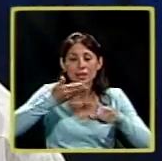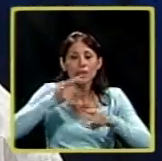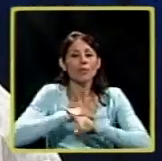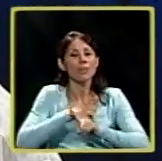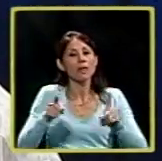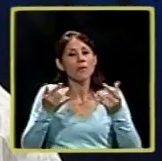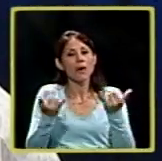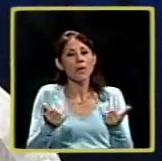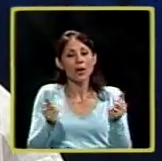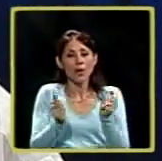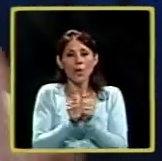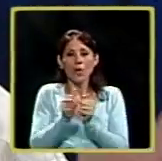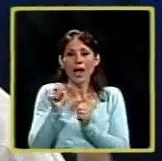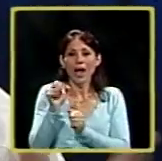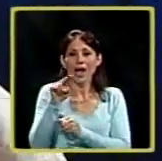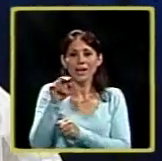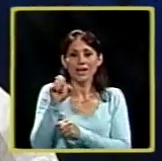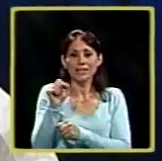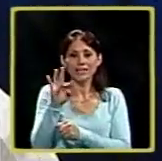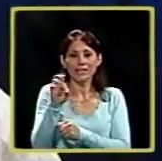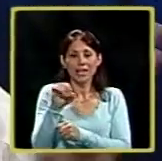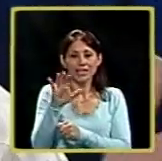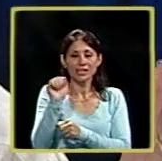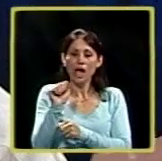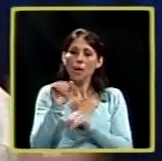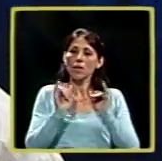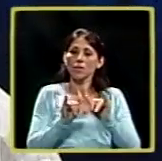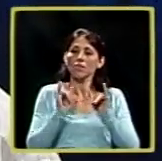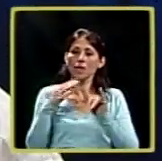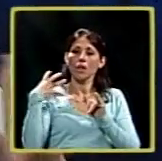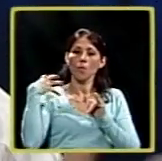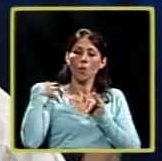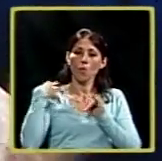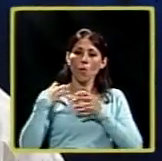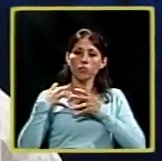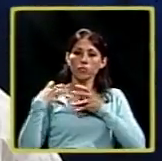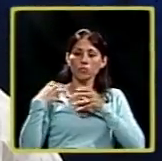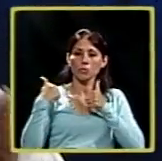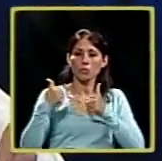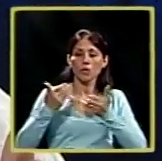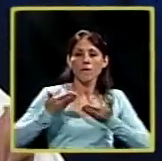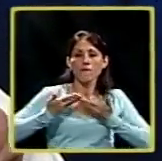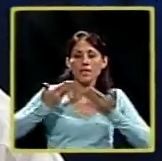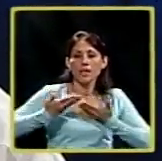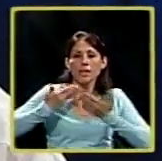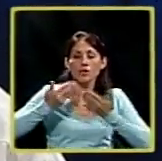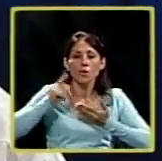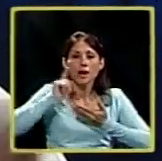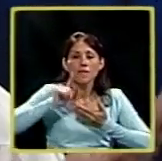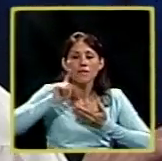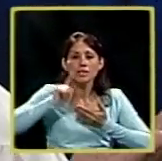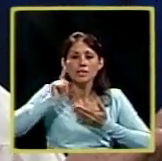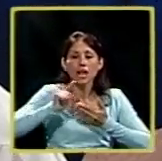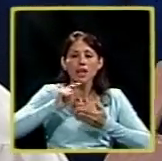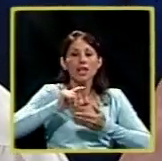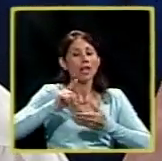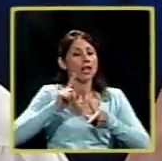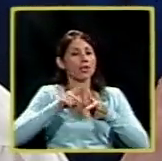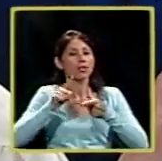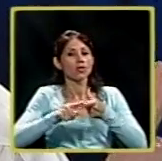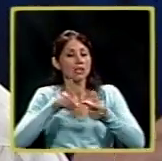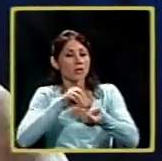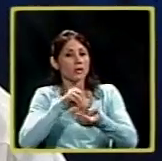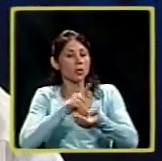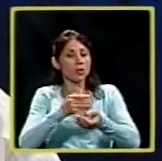la anestesia a presión mantiene el pulmón inflado, la ventilación artificial, y el cirujano tiene